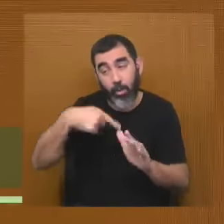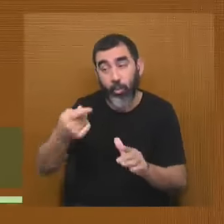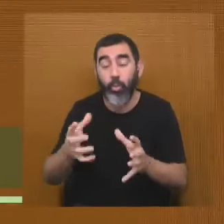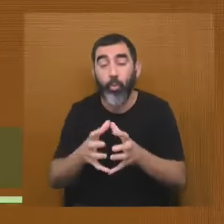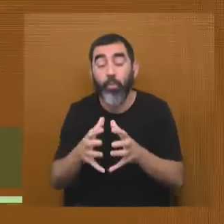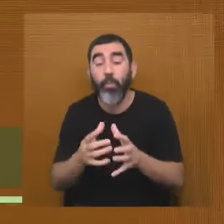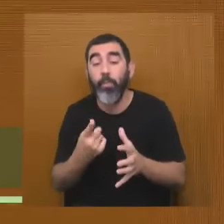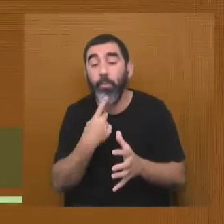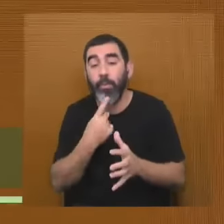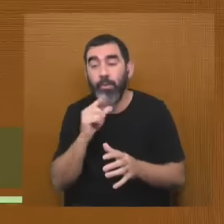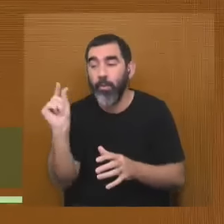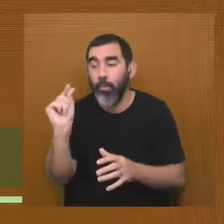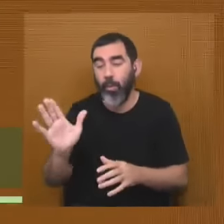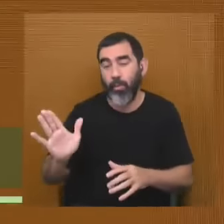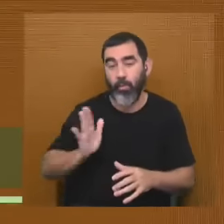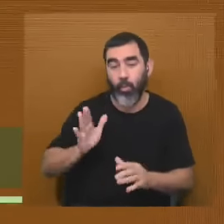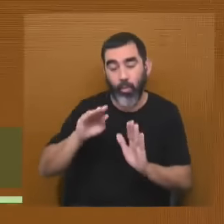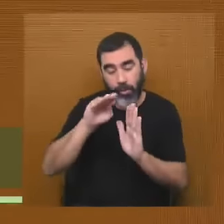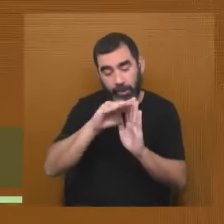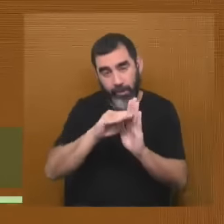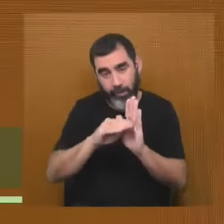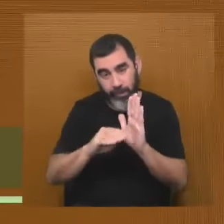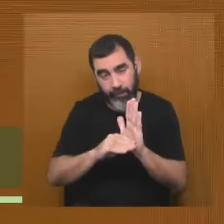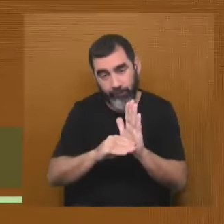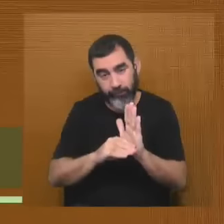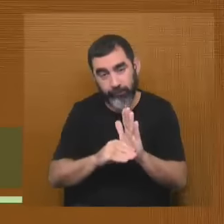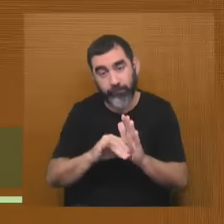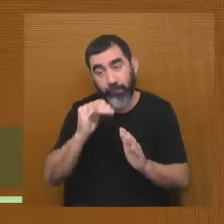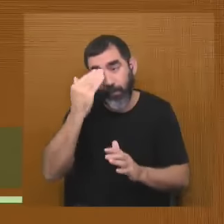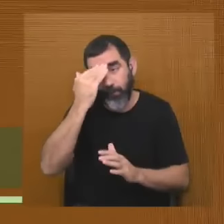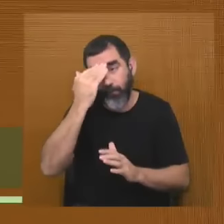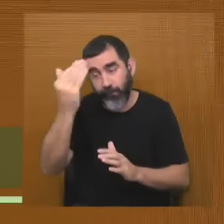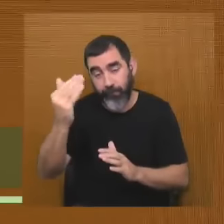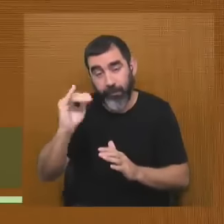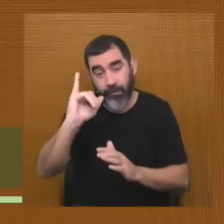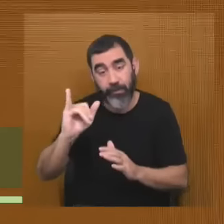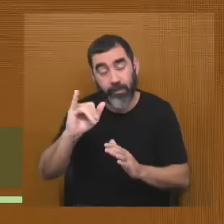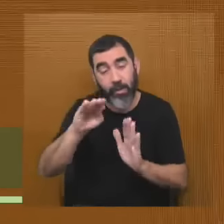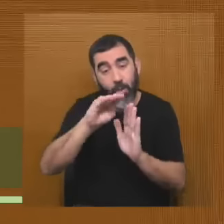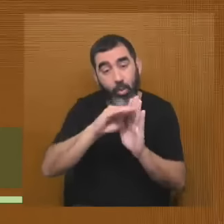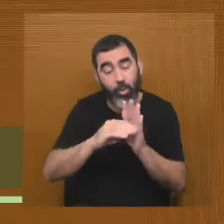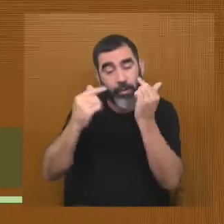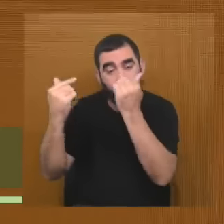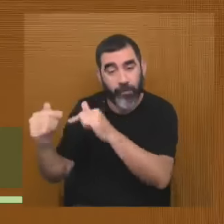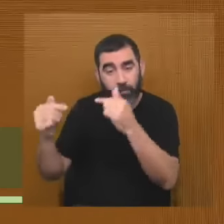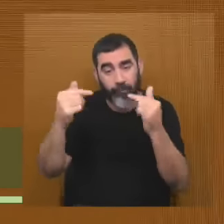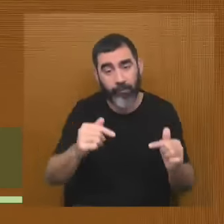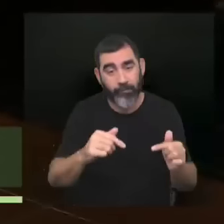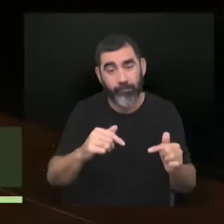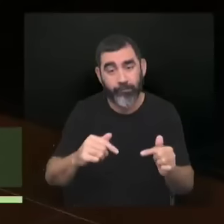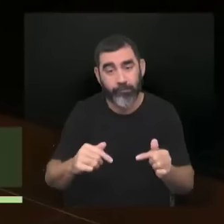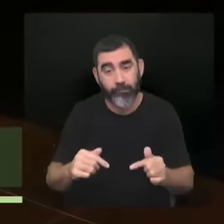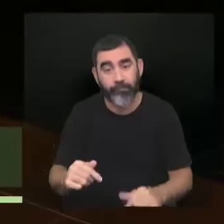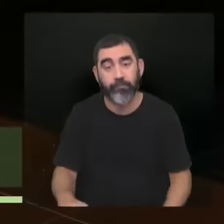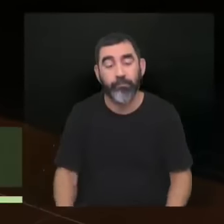partidos Hay pocas mujeres en las listas en Es cierto que para el frente amplio los lugares de la lista es distinto í para mí